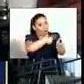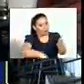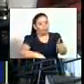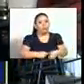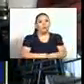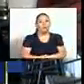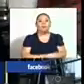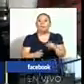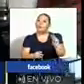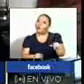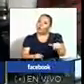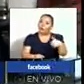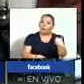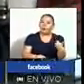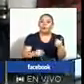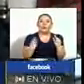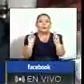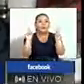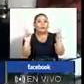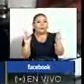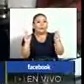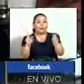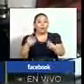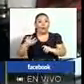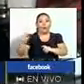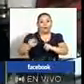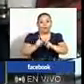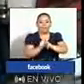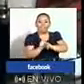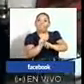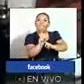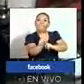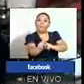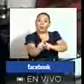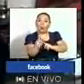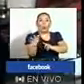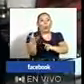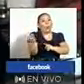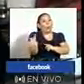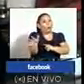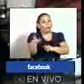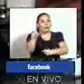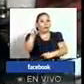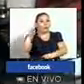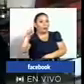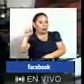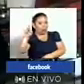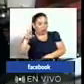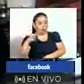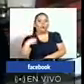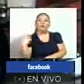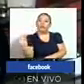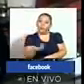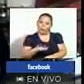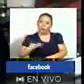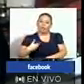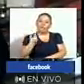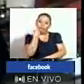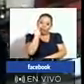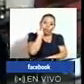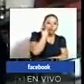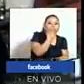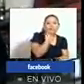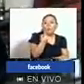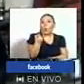otro, con respecto a lo que es el distanciamiento social, de metro y medio. Eso sí, lo vamos a tener en